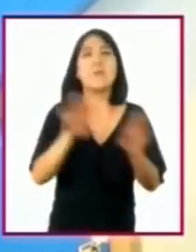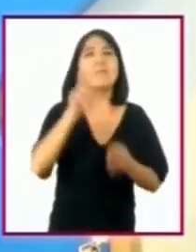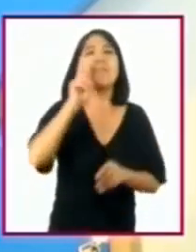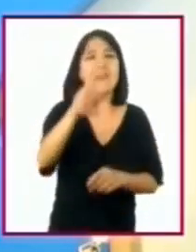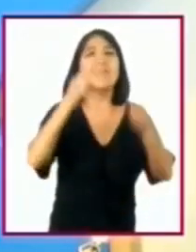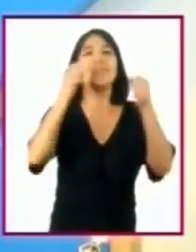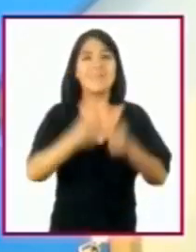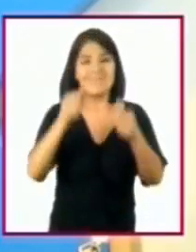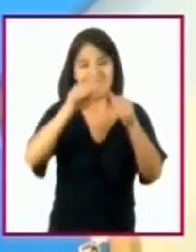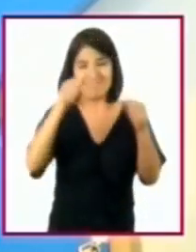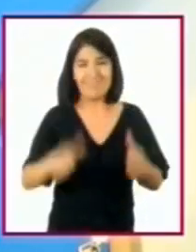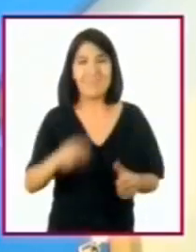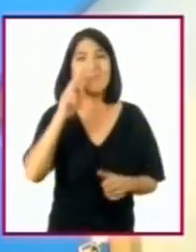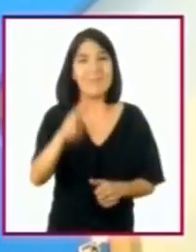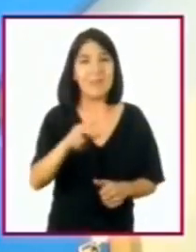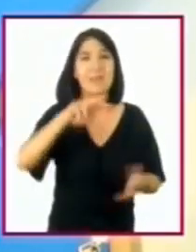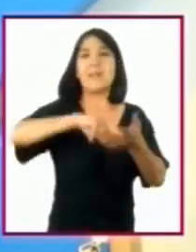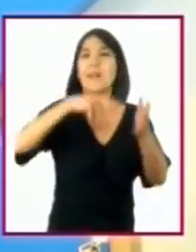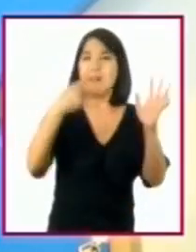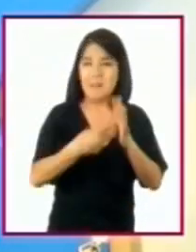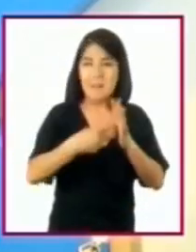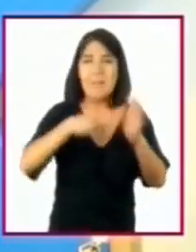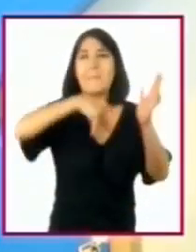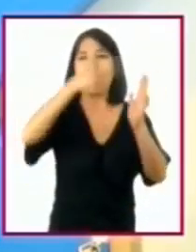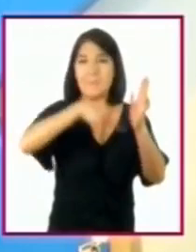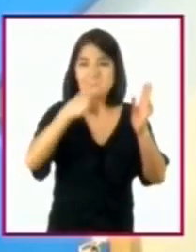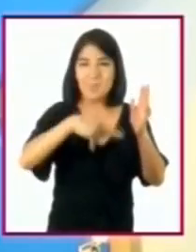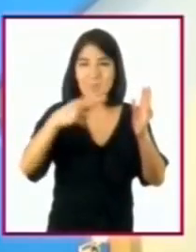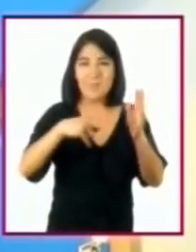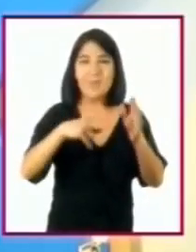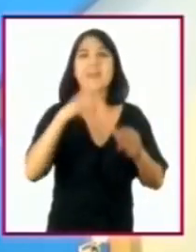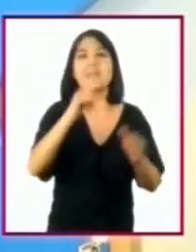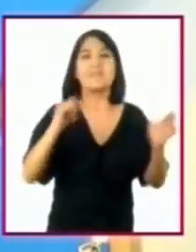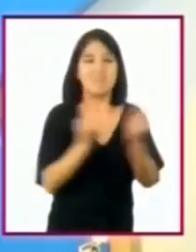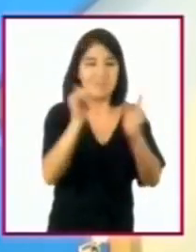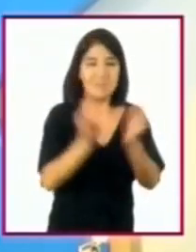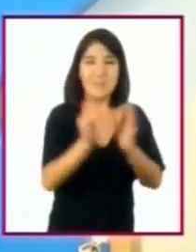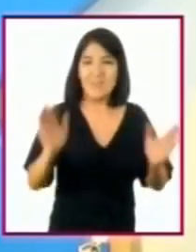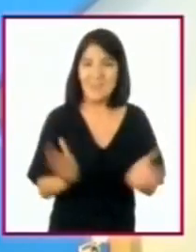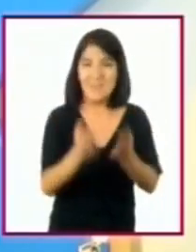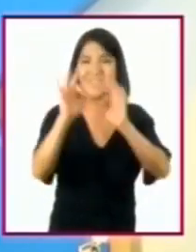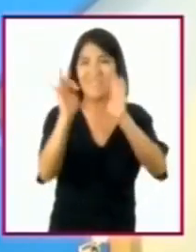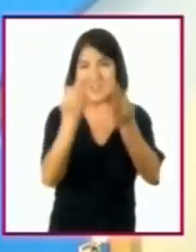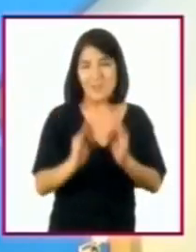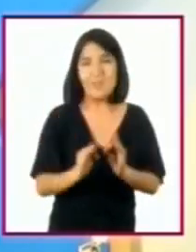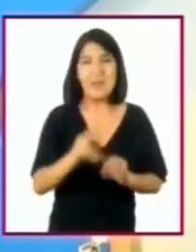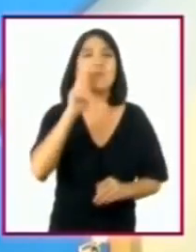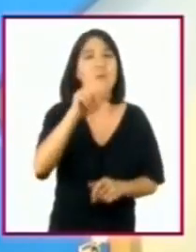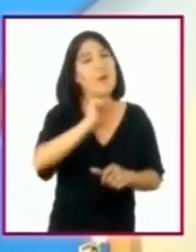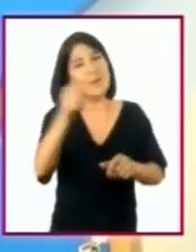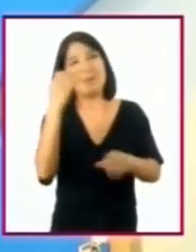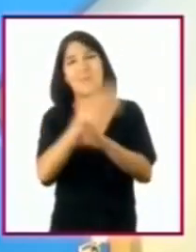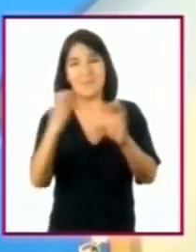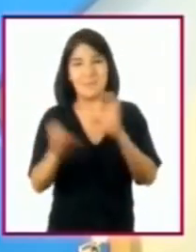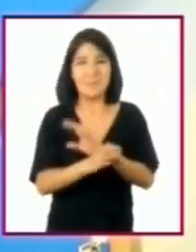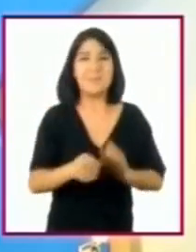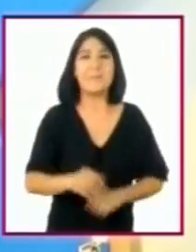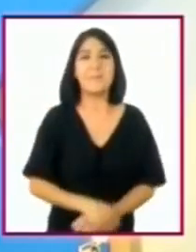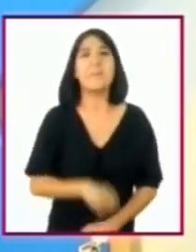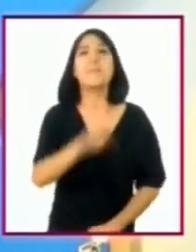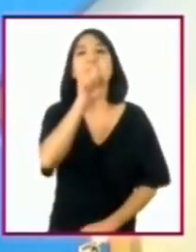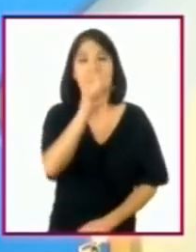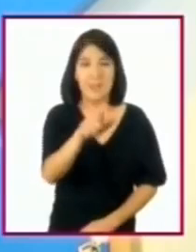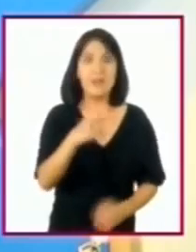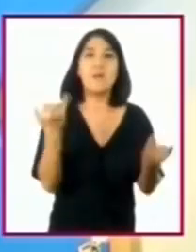identifican las artes, arquitectura, pintura y escultura, entre otros elementos. Bien, los